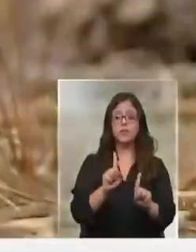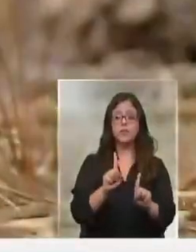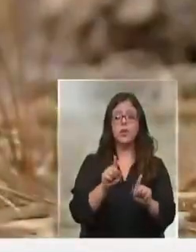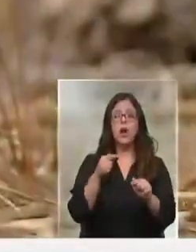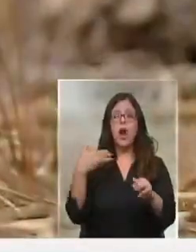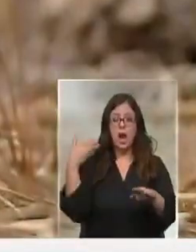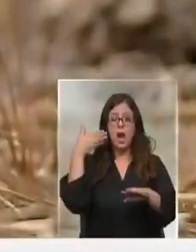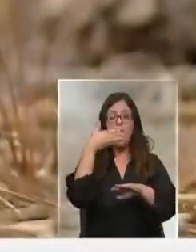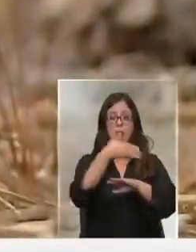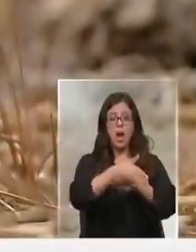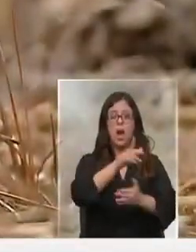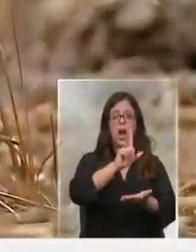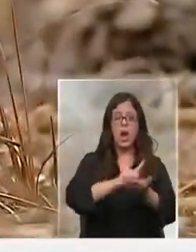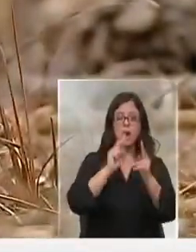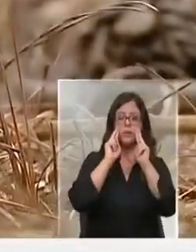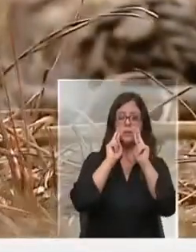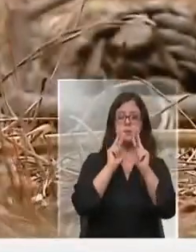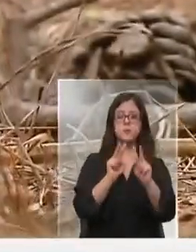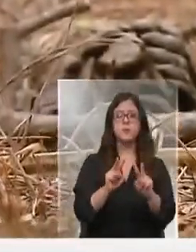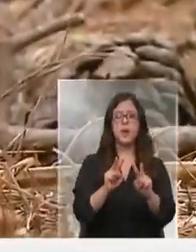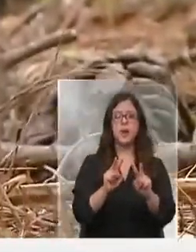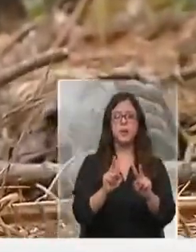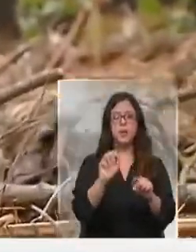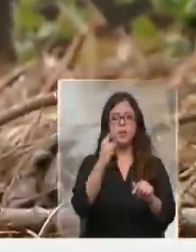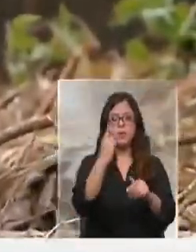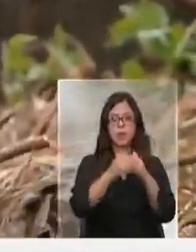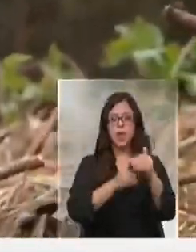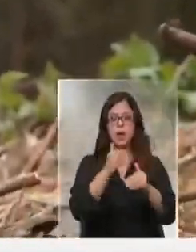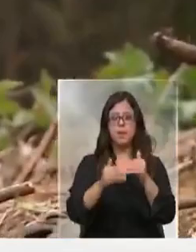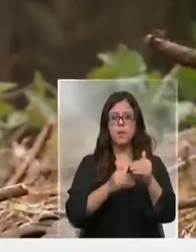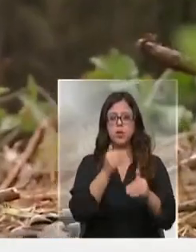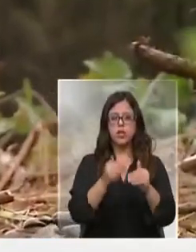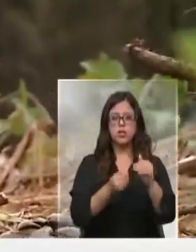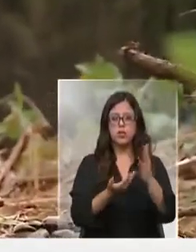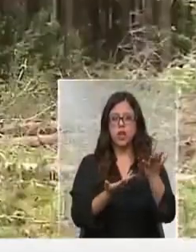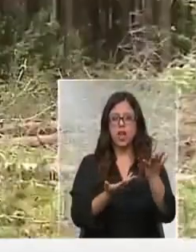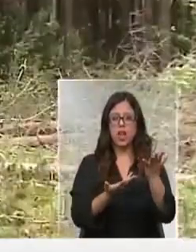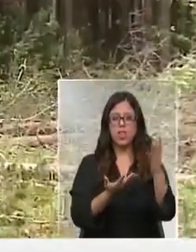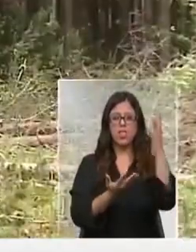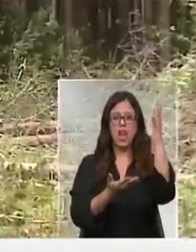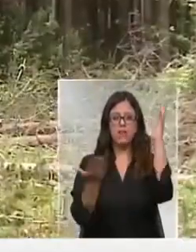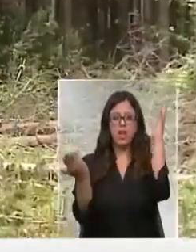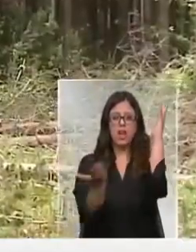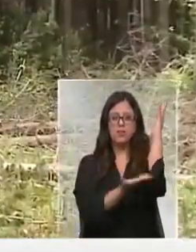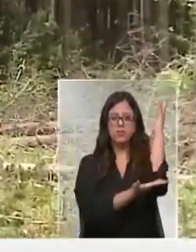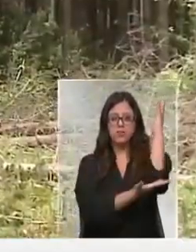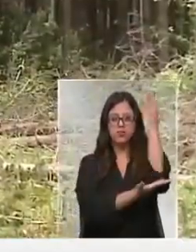Logramos llegar y podemos observar el primer proceso de las faenas forestales.